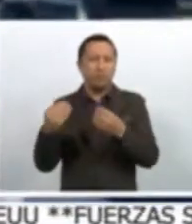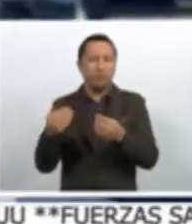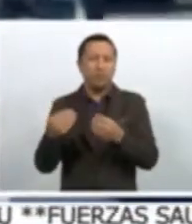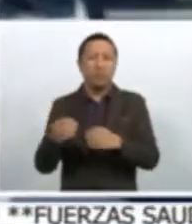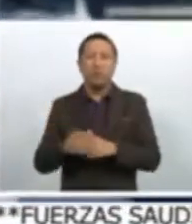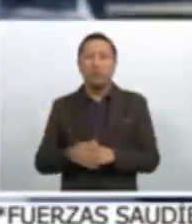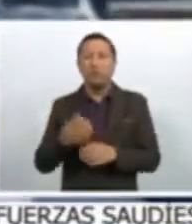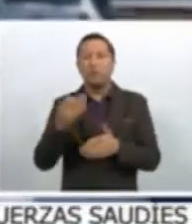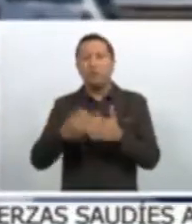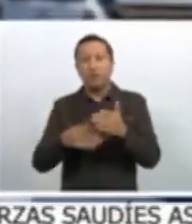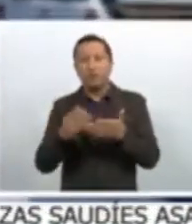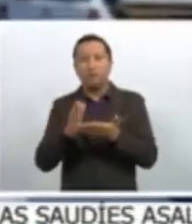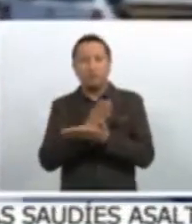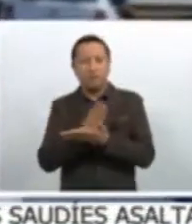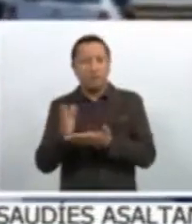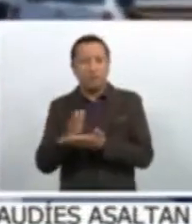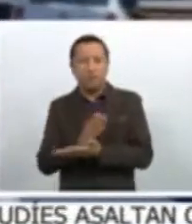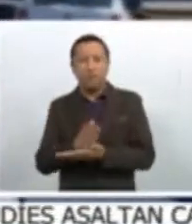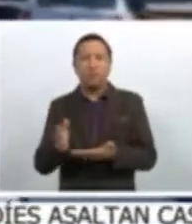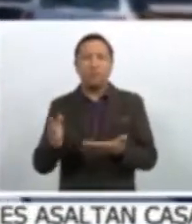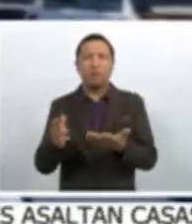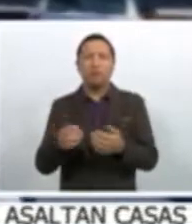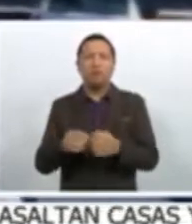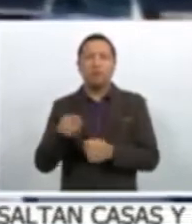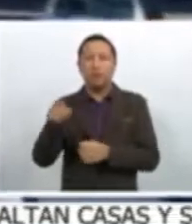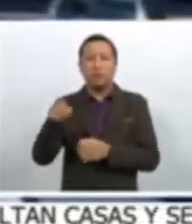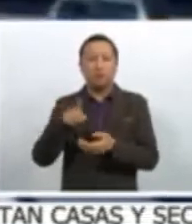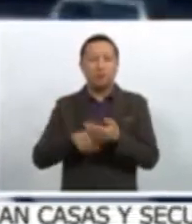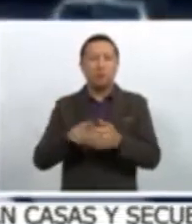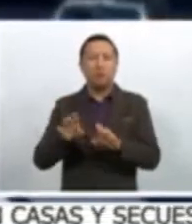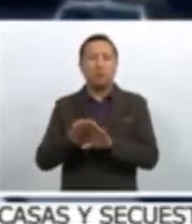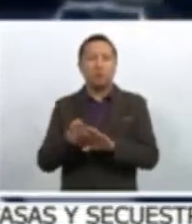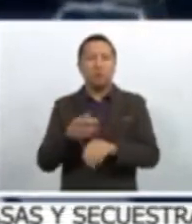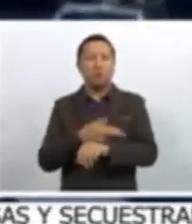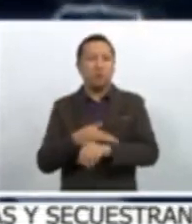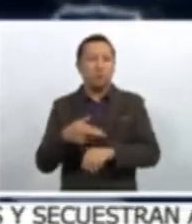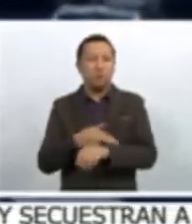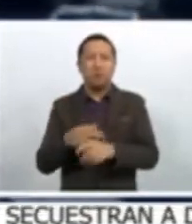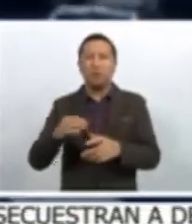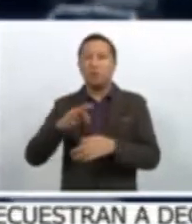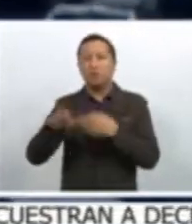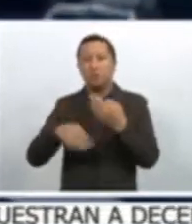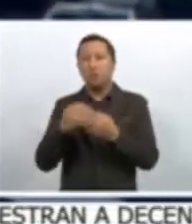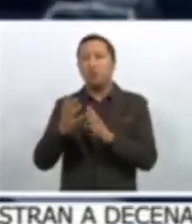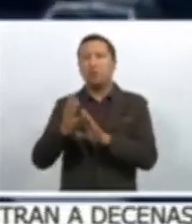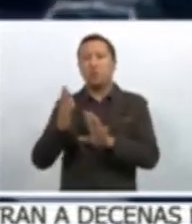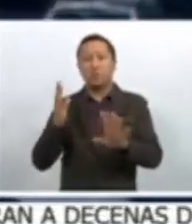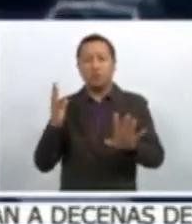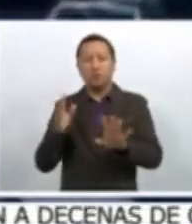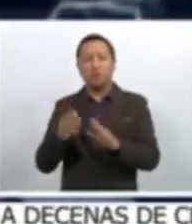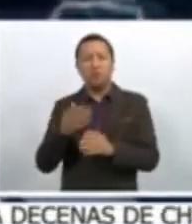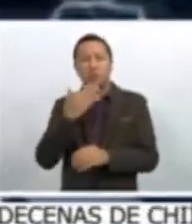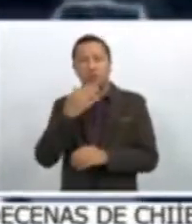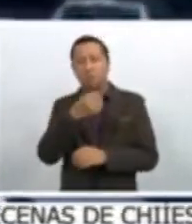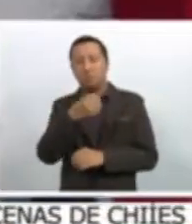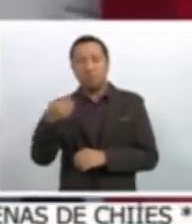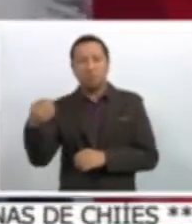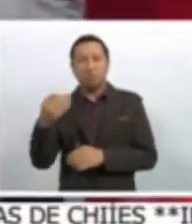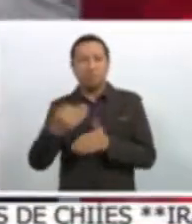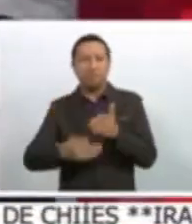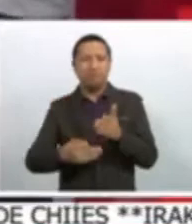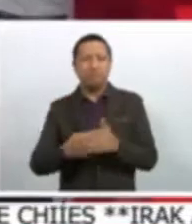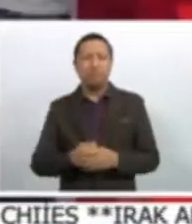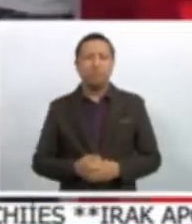más lo que sería el trámite, pues sería en sí ya empezarnos a dar los tickets a todos los que estamos afuera en el banco en vez de esperar.